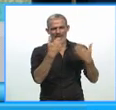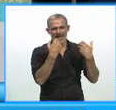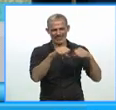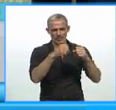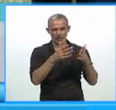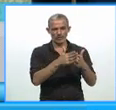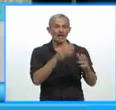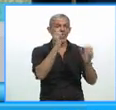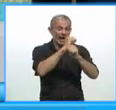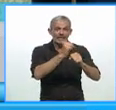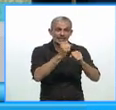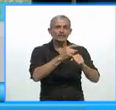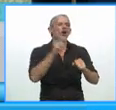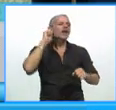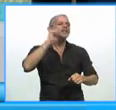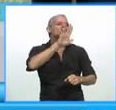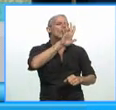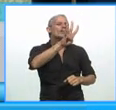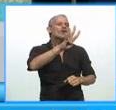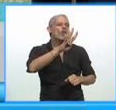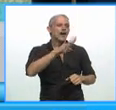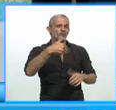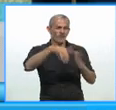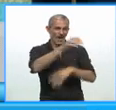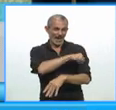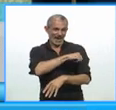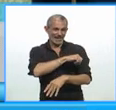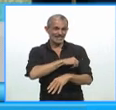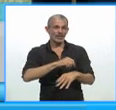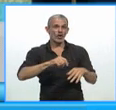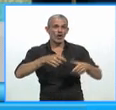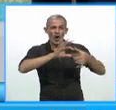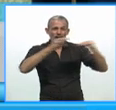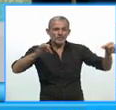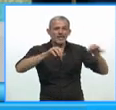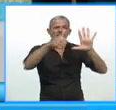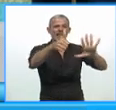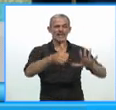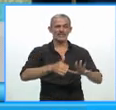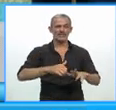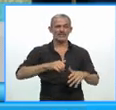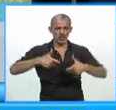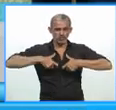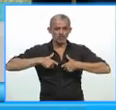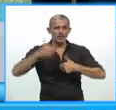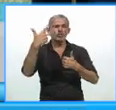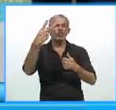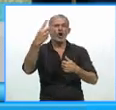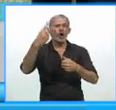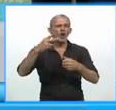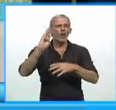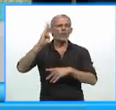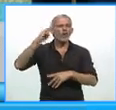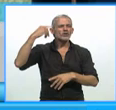Este arquitecto naval de 54 años va a Río en busca de su sexto juego olímpico y su tercera medalla después de los dos bronces conseguidos en